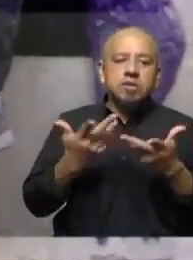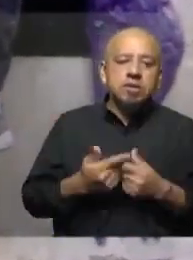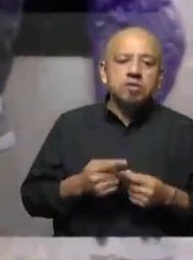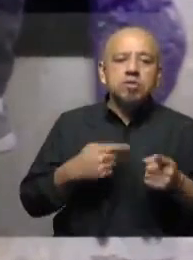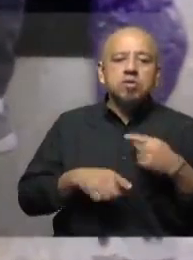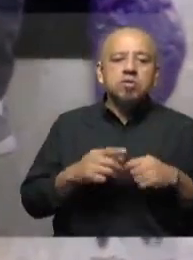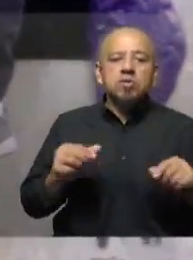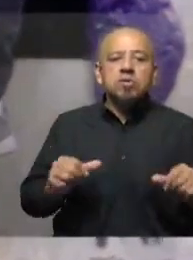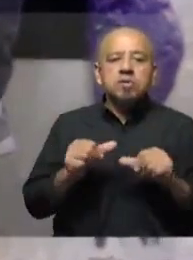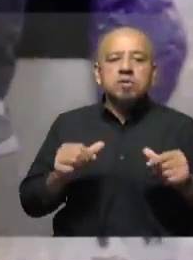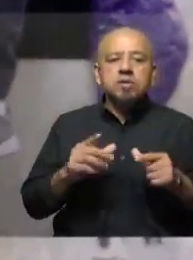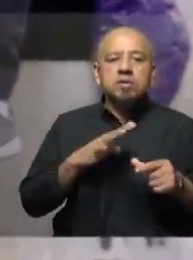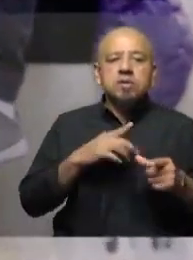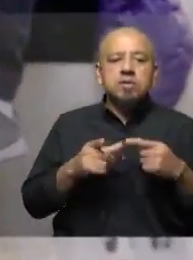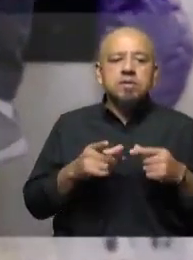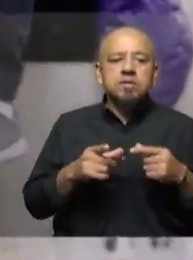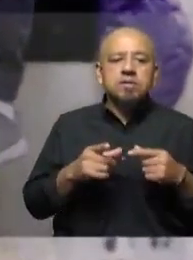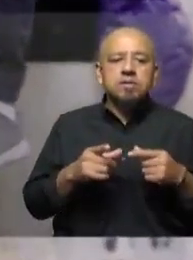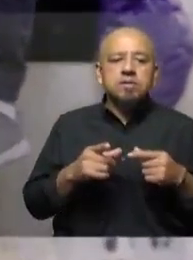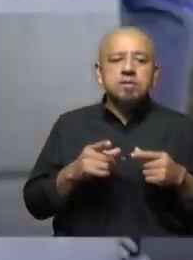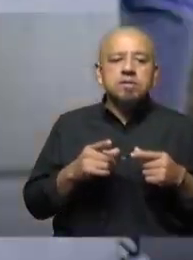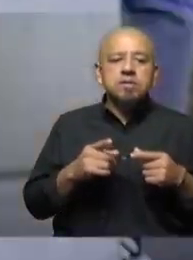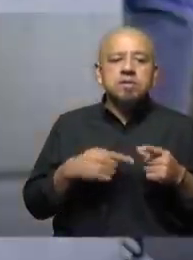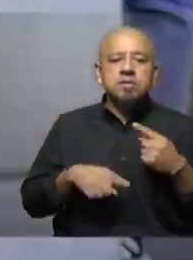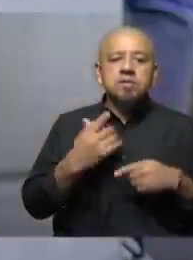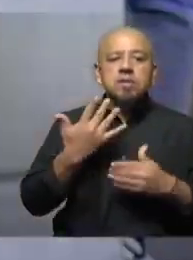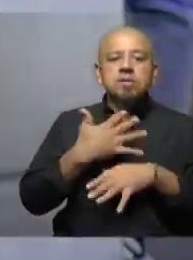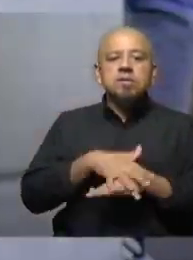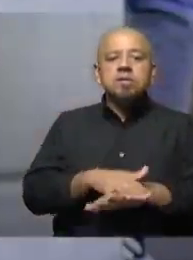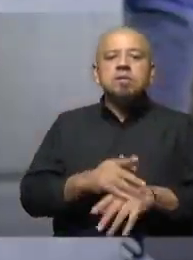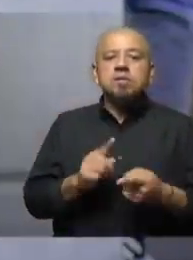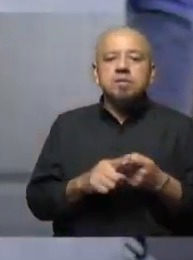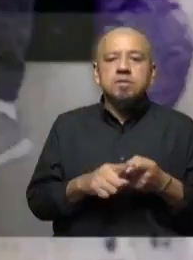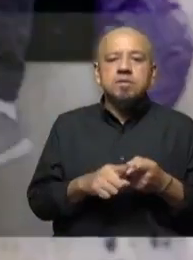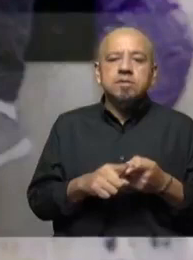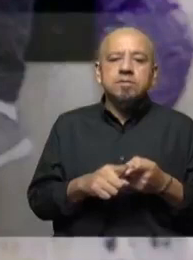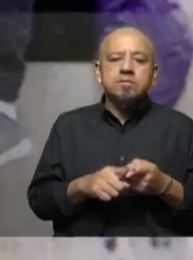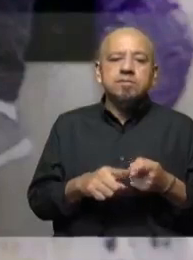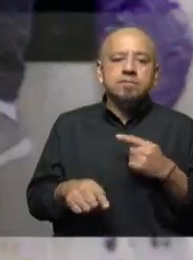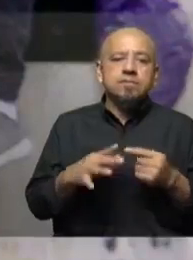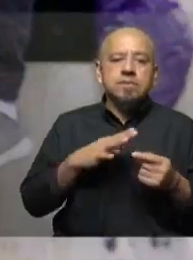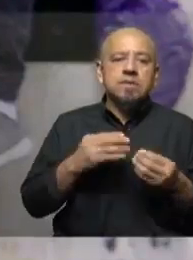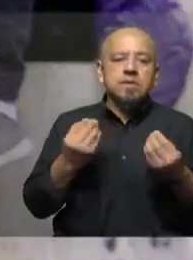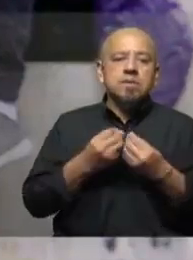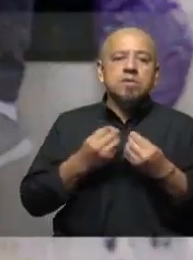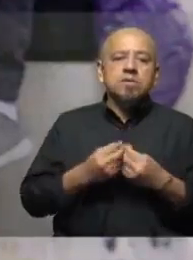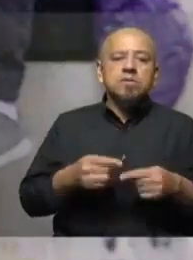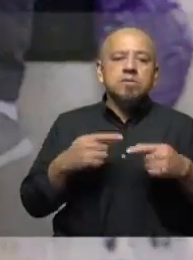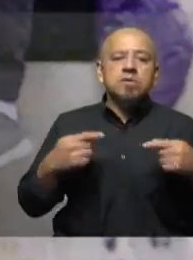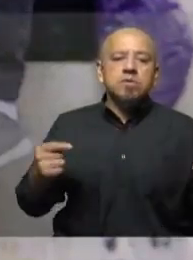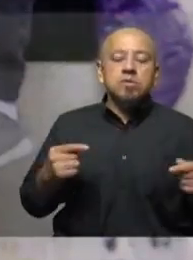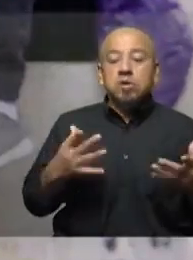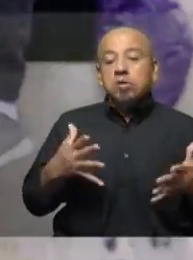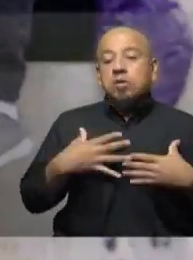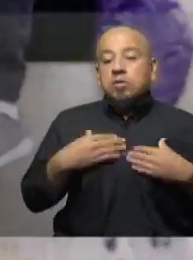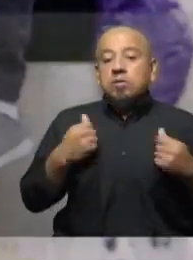y si va a haber como unas visuales. Es como eso. Más como integral. Muchas dimensiones, claro. Es como más integral y mezcla un montón de cosas. Y eso para mí es re inspirador